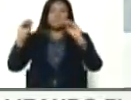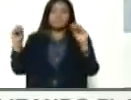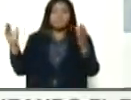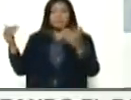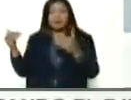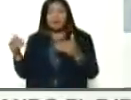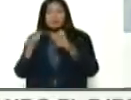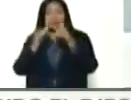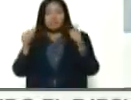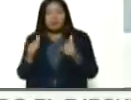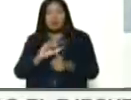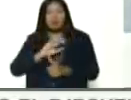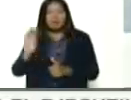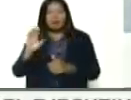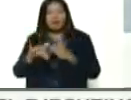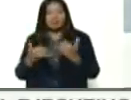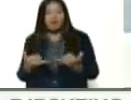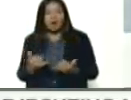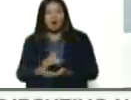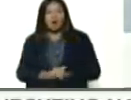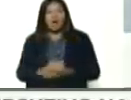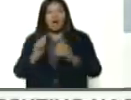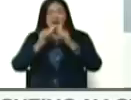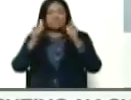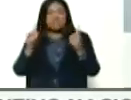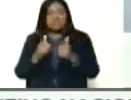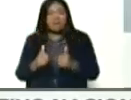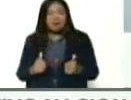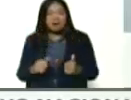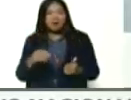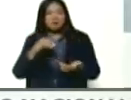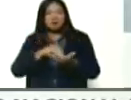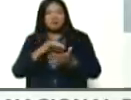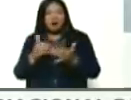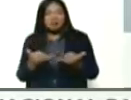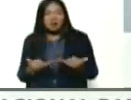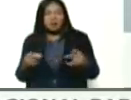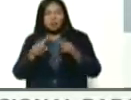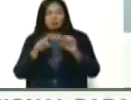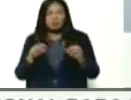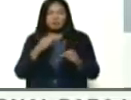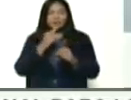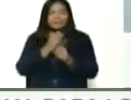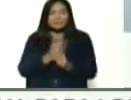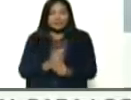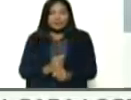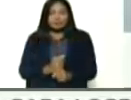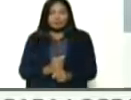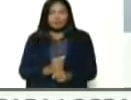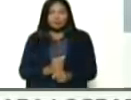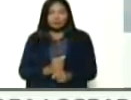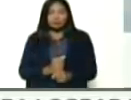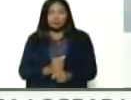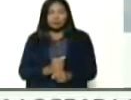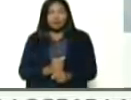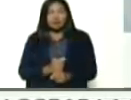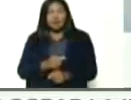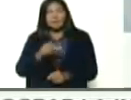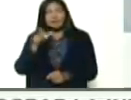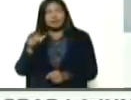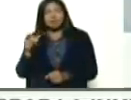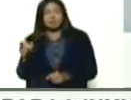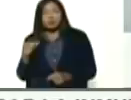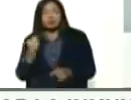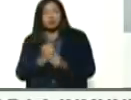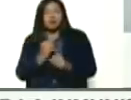sistema para acá como fue diseñado el sistema porque teníamos algunas que estaban esperando alguna persona que estaban esperando tantos